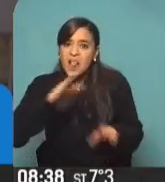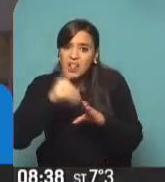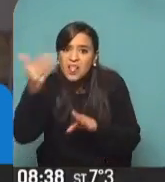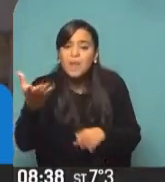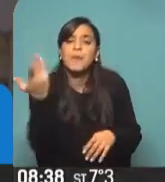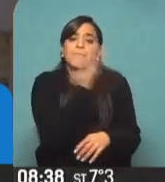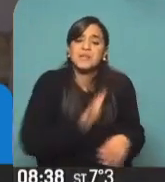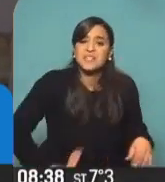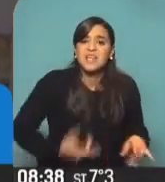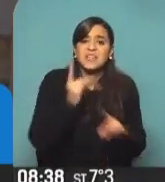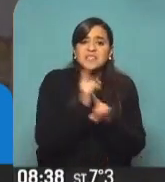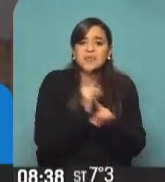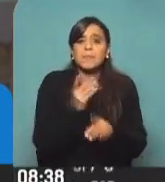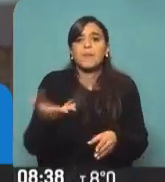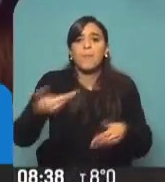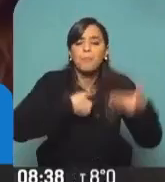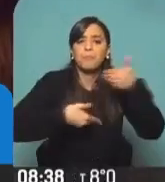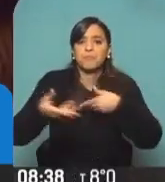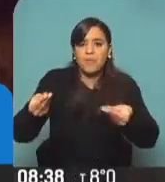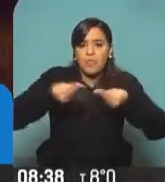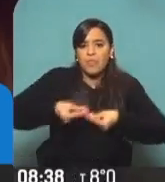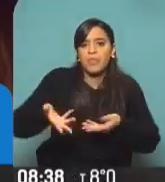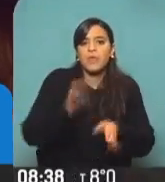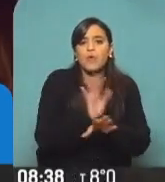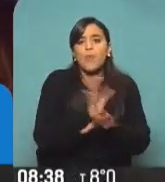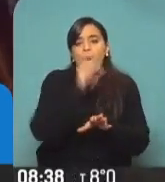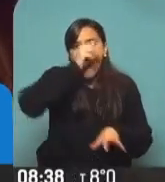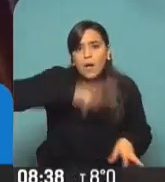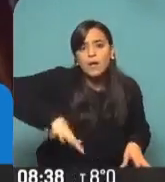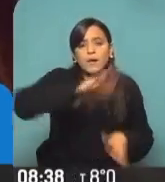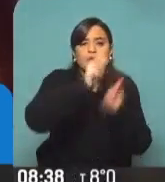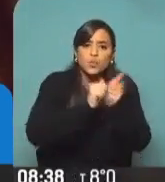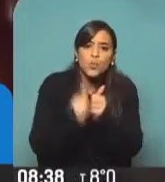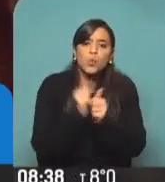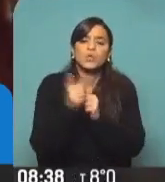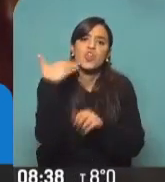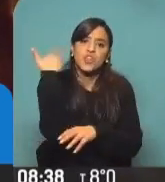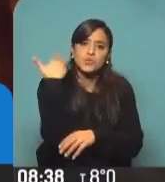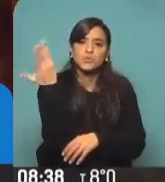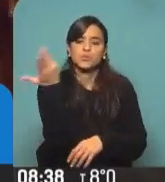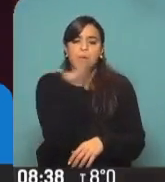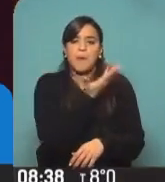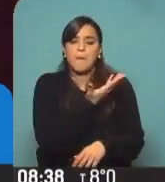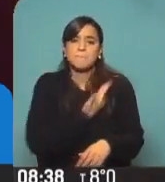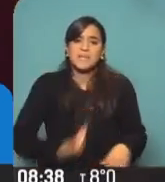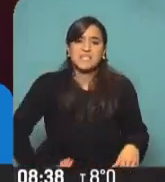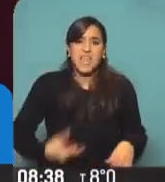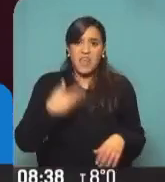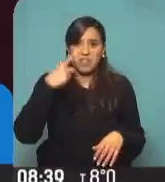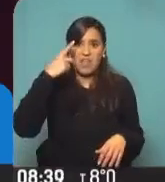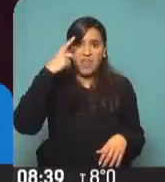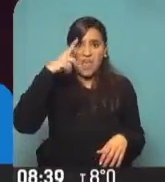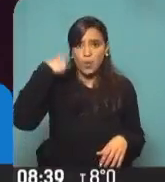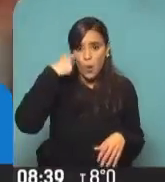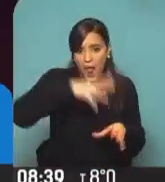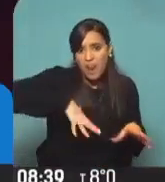presidente siempre recibe lo que son los requerimientos lo que es a la agroindustria a través de los discursos del presidente de la sociedad rural y siempre